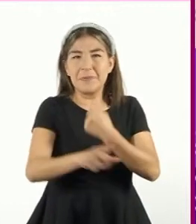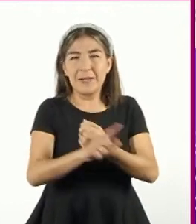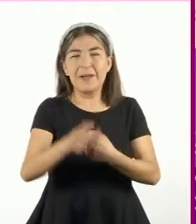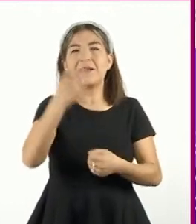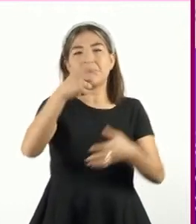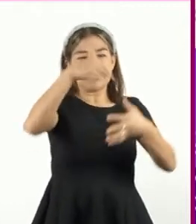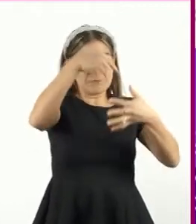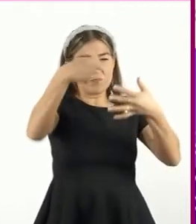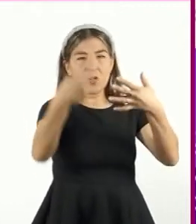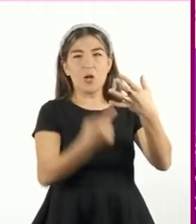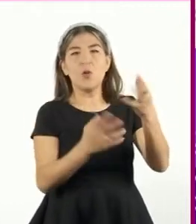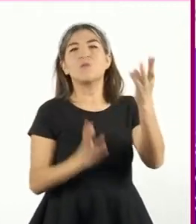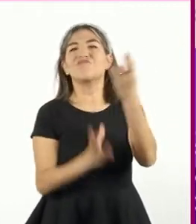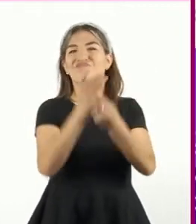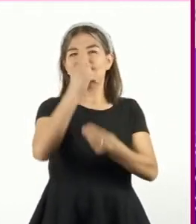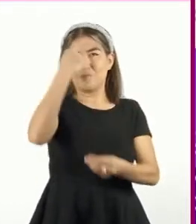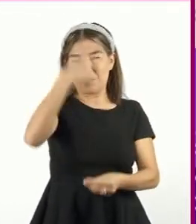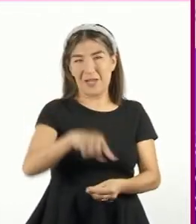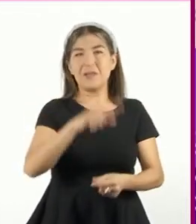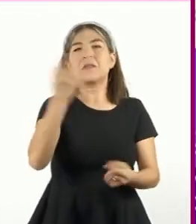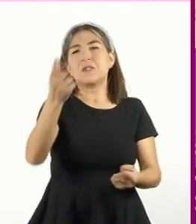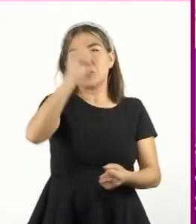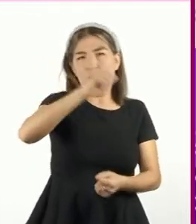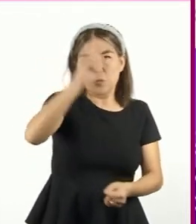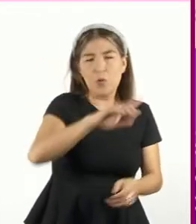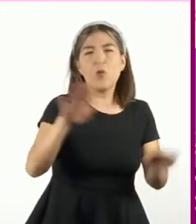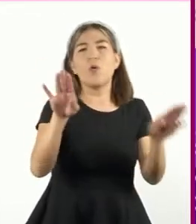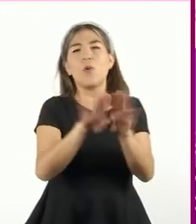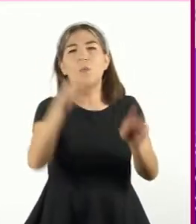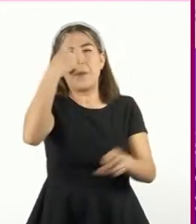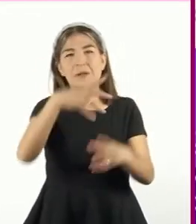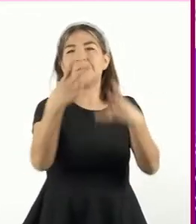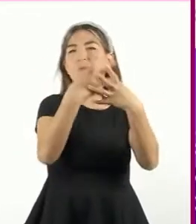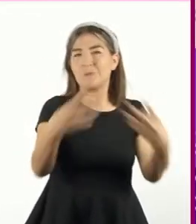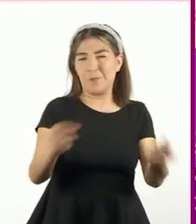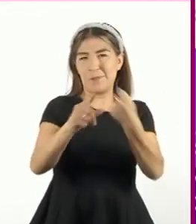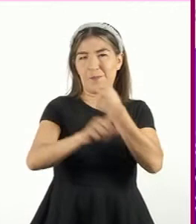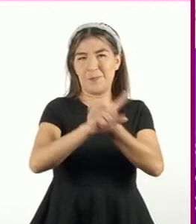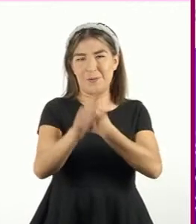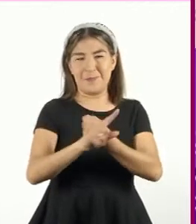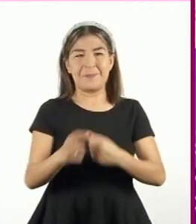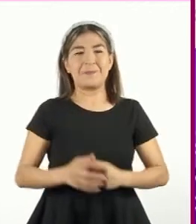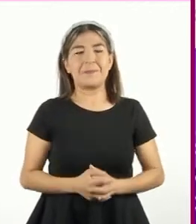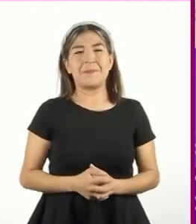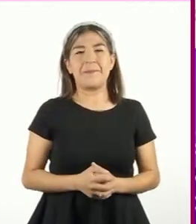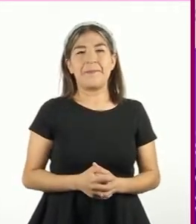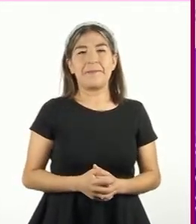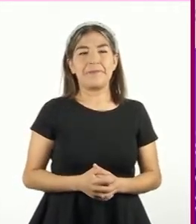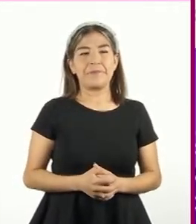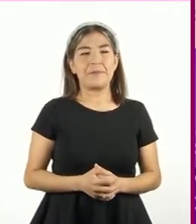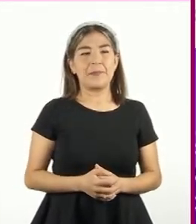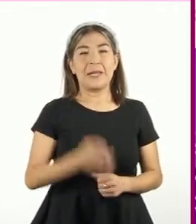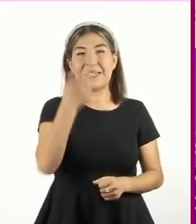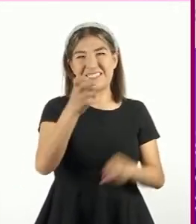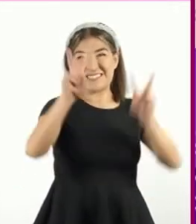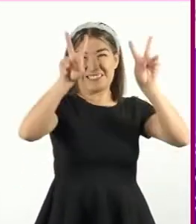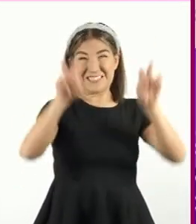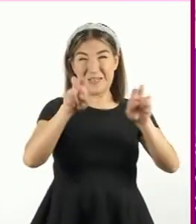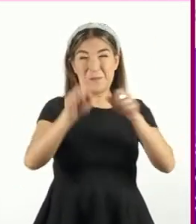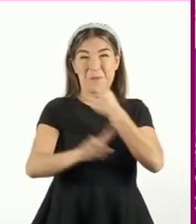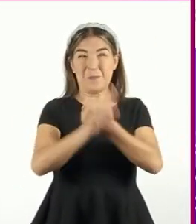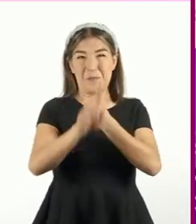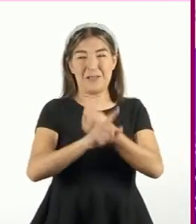elementos que los integran, sugerencias y técnicas para su solución. El tema de los conflictos